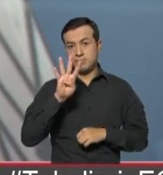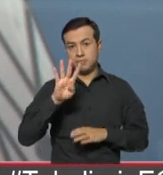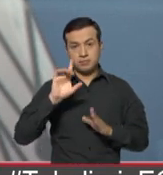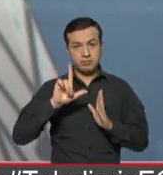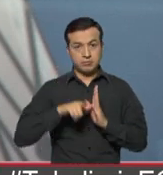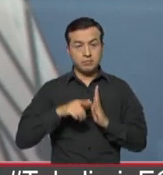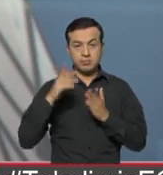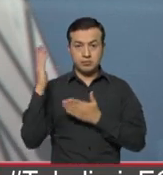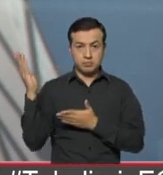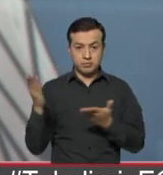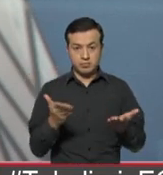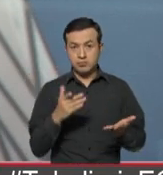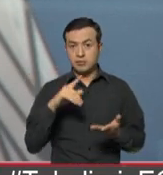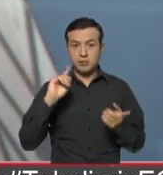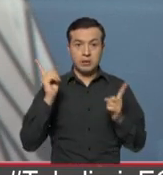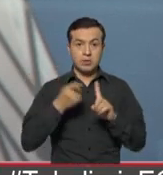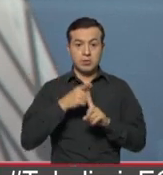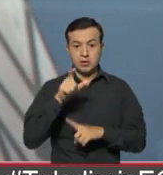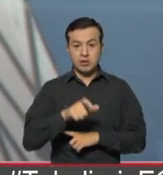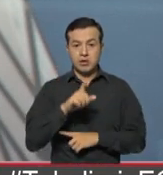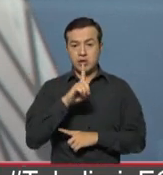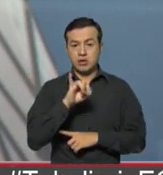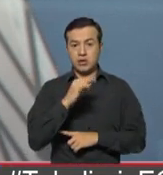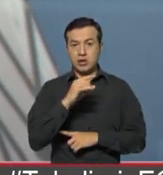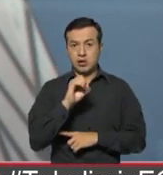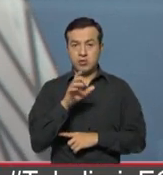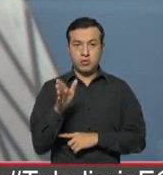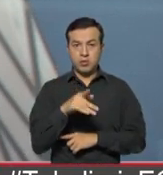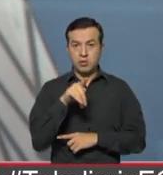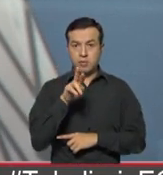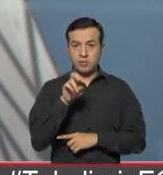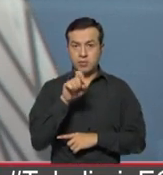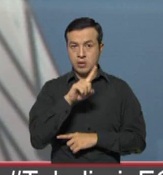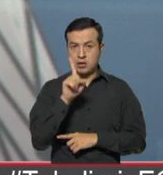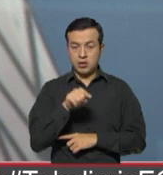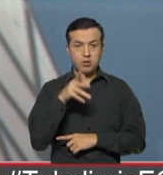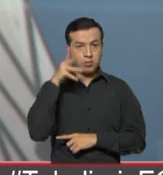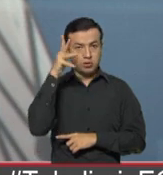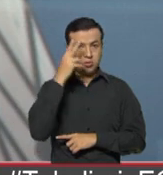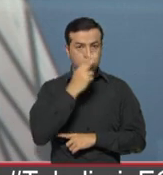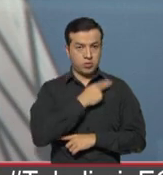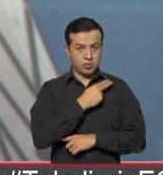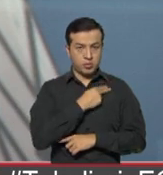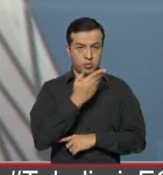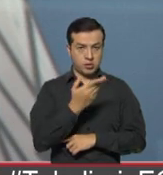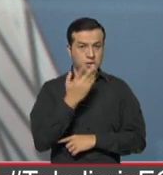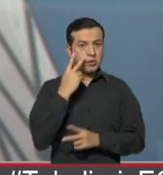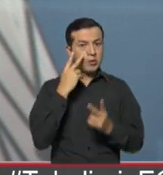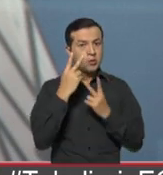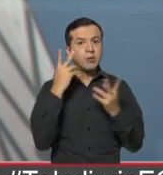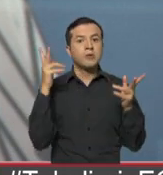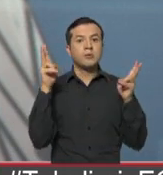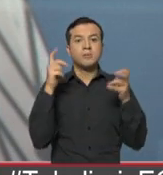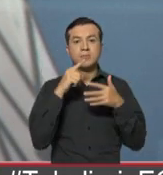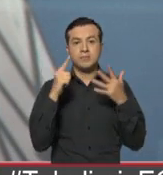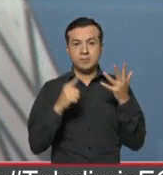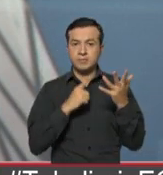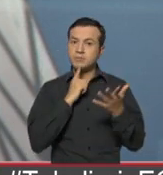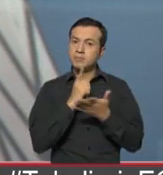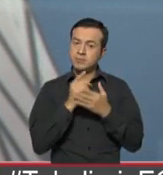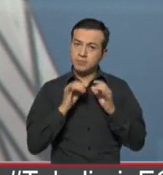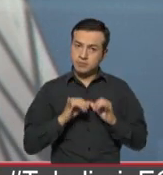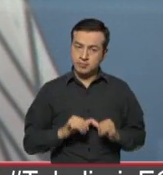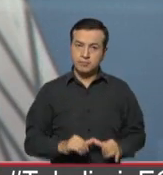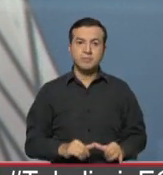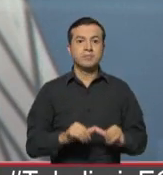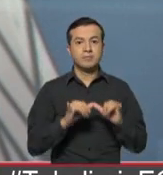7:04, damos la bienvenida a nuestro primer invitado, Diego Pérez, analista en temas de seguridad, catedrático universitario, para analizar este tema, continuar